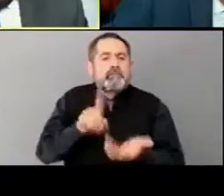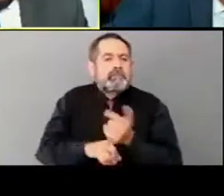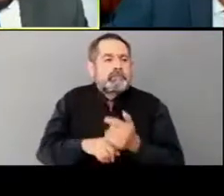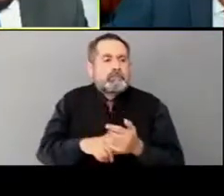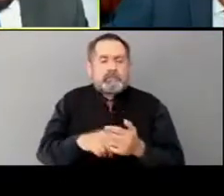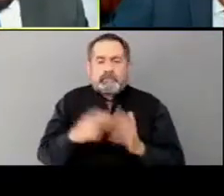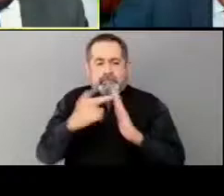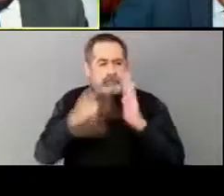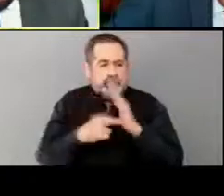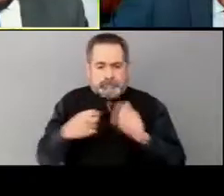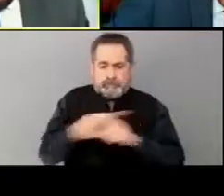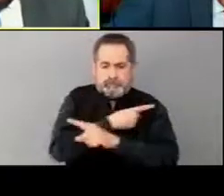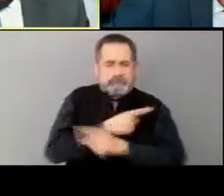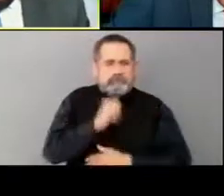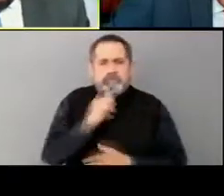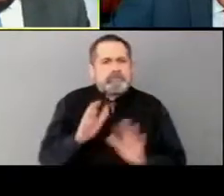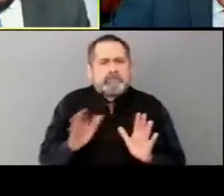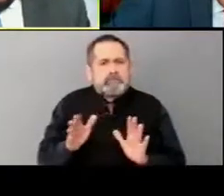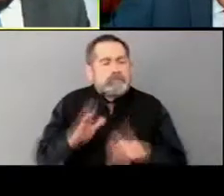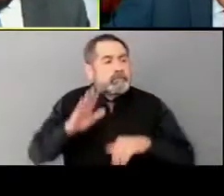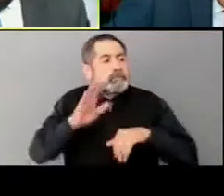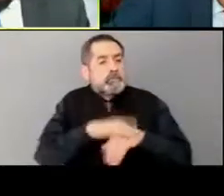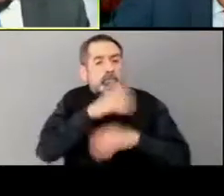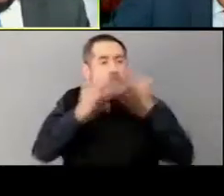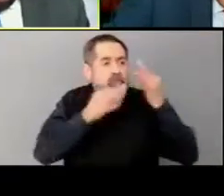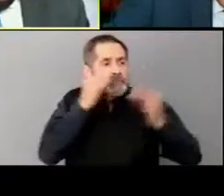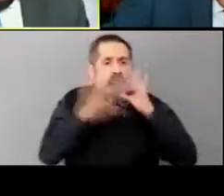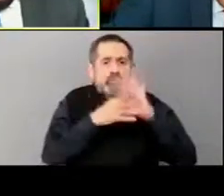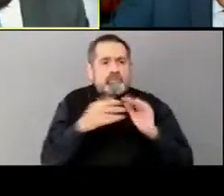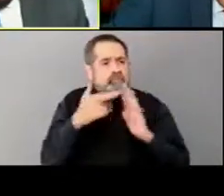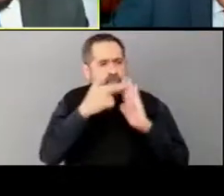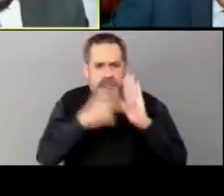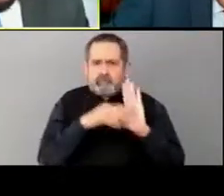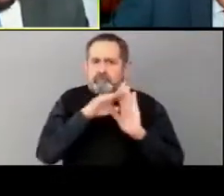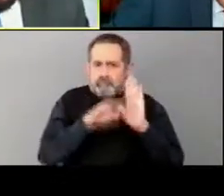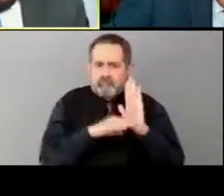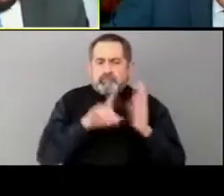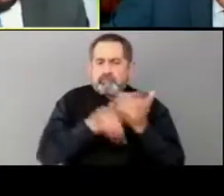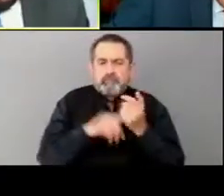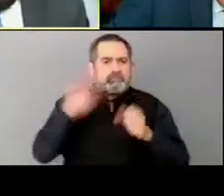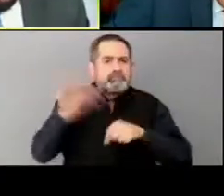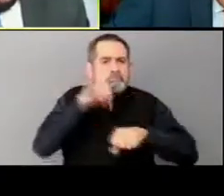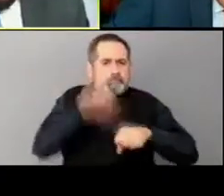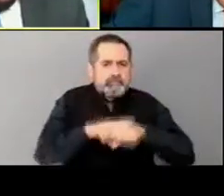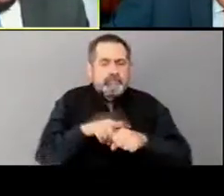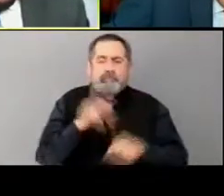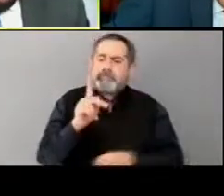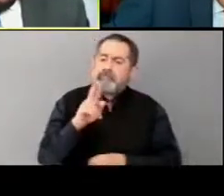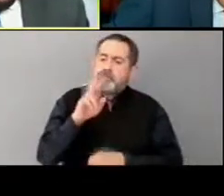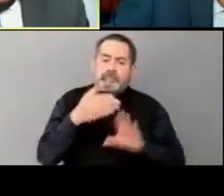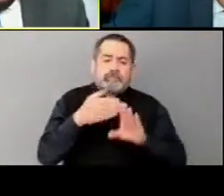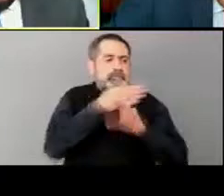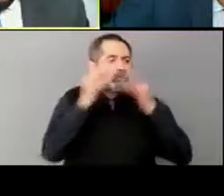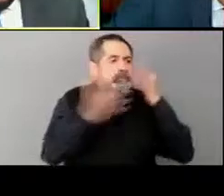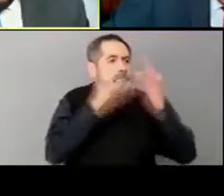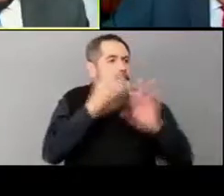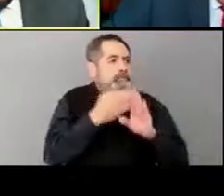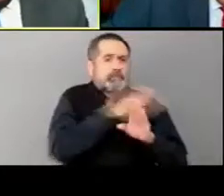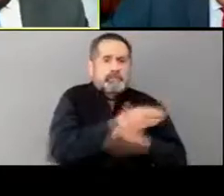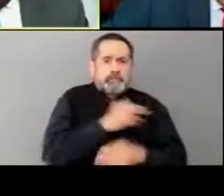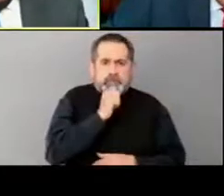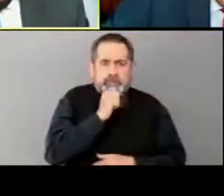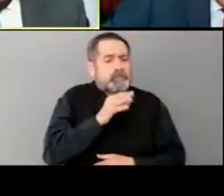el contenido del promocional corresponde a la pauta federal de la etapa de precampaña, y a partir de un